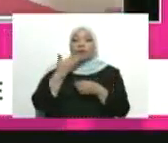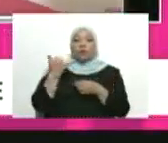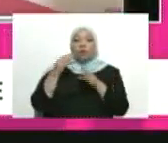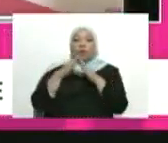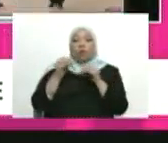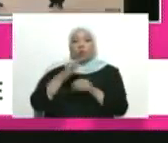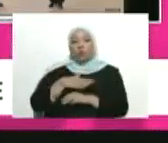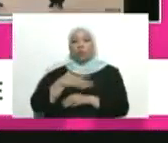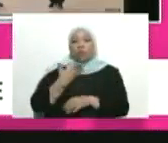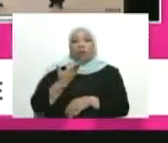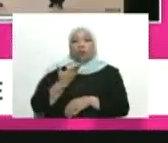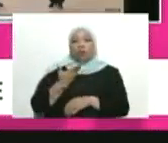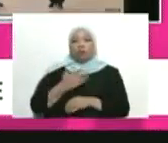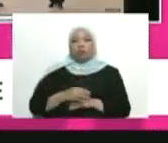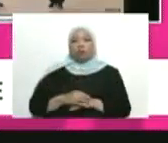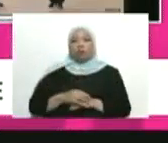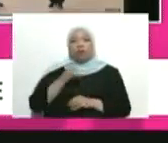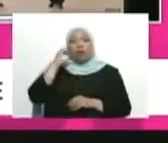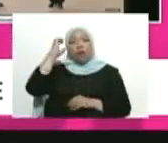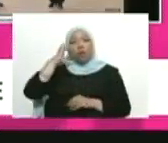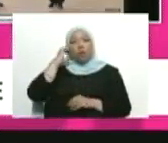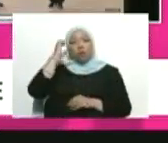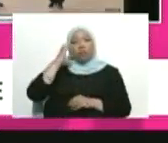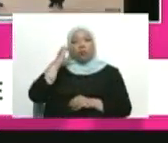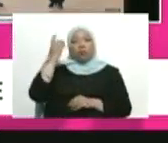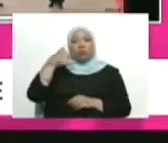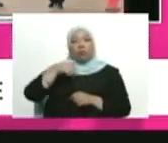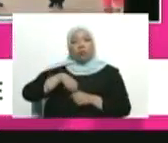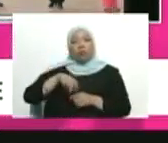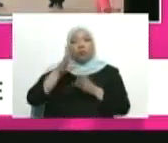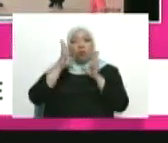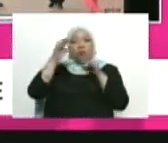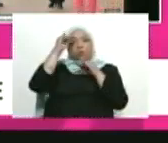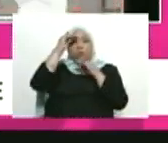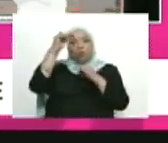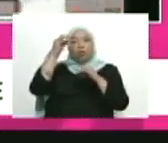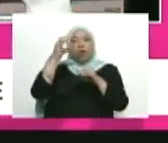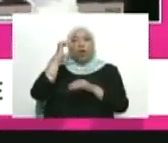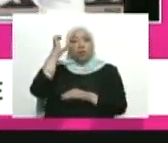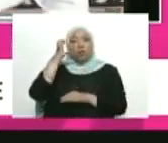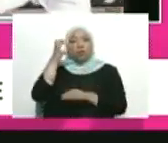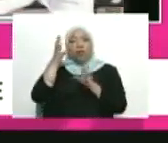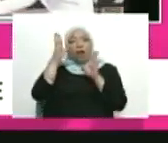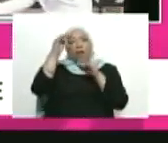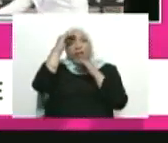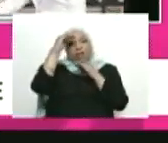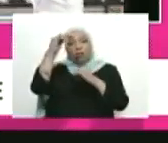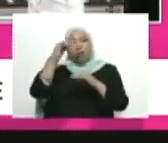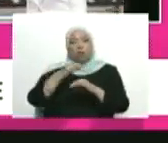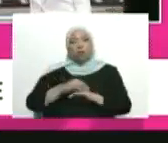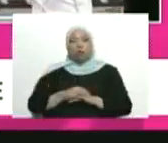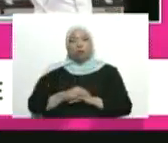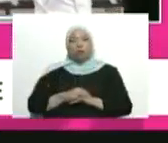todo se puede. Europa, oídme, Europa, atención Europa,